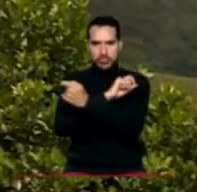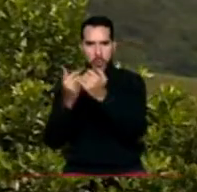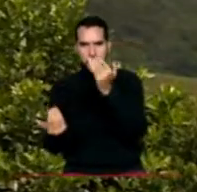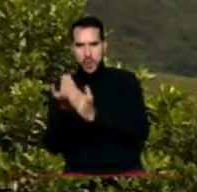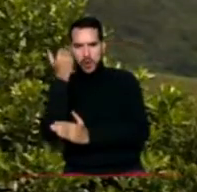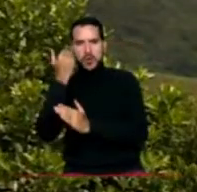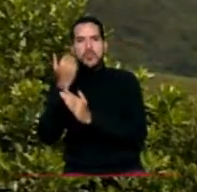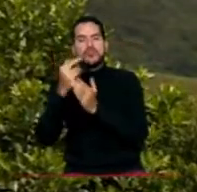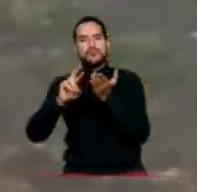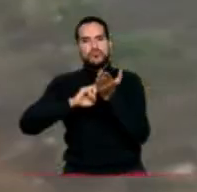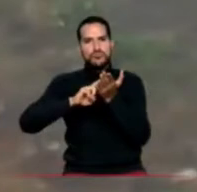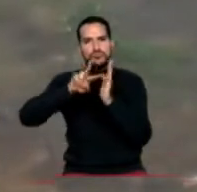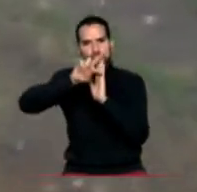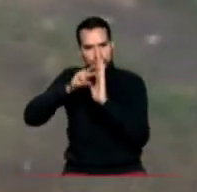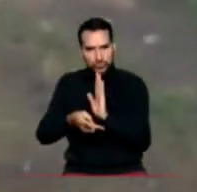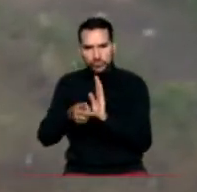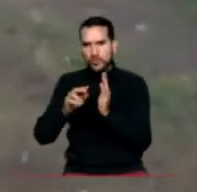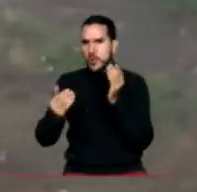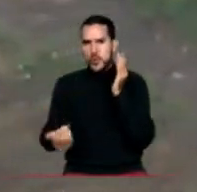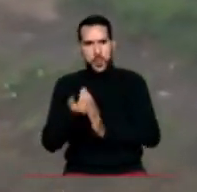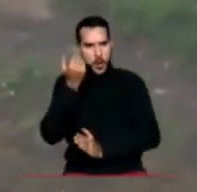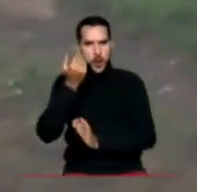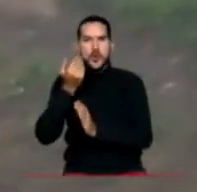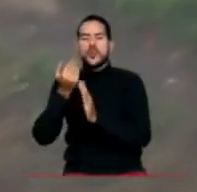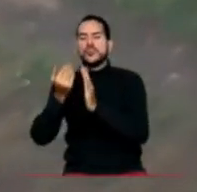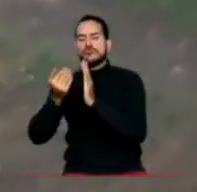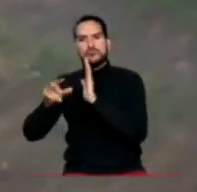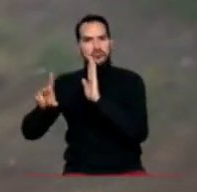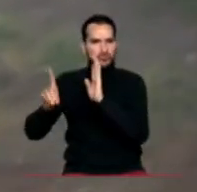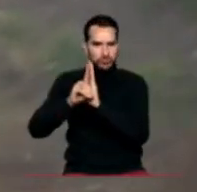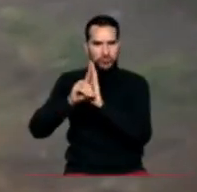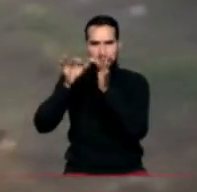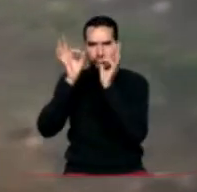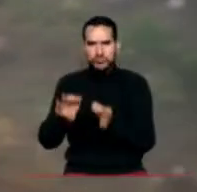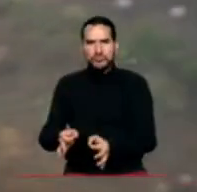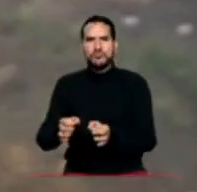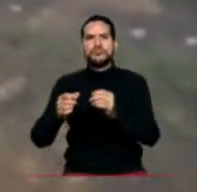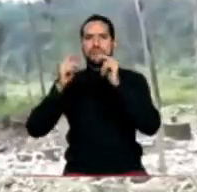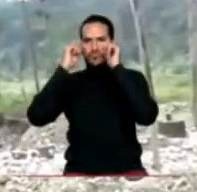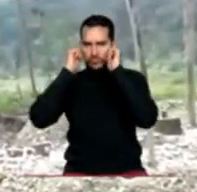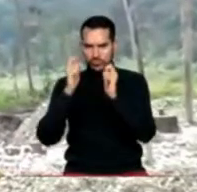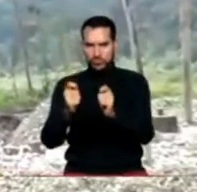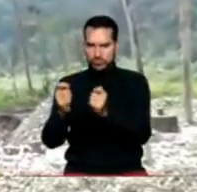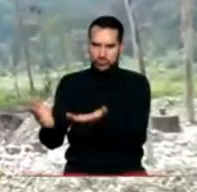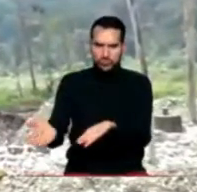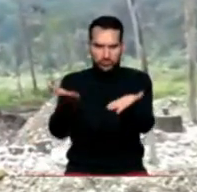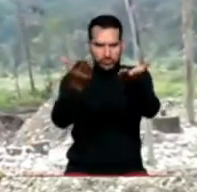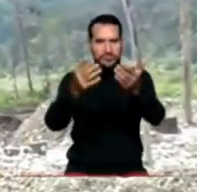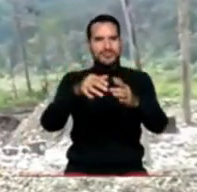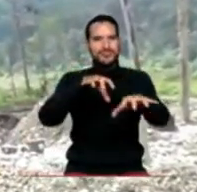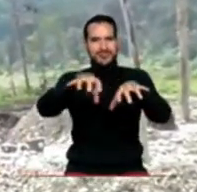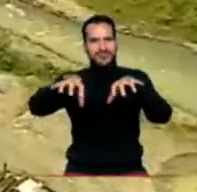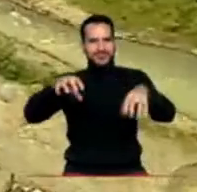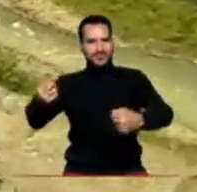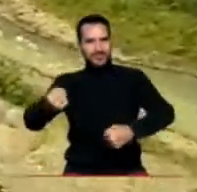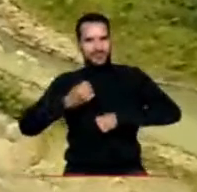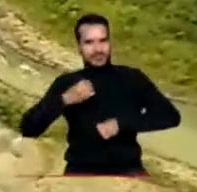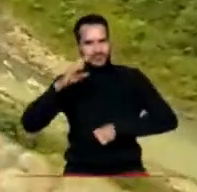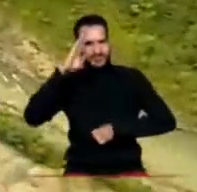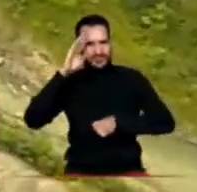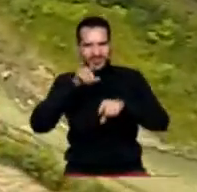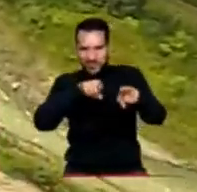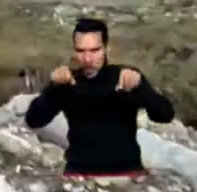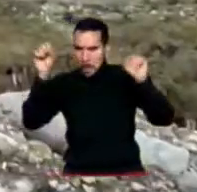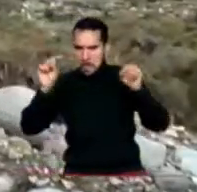esta reforma a las fuerzas militares para desarrollar operaciones independientes contra la